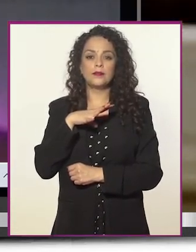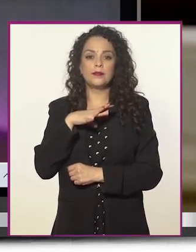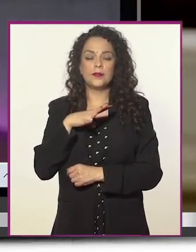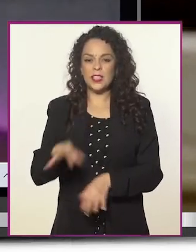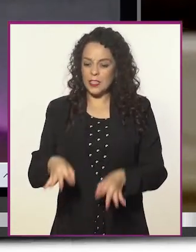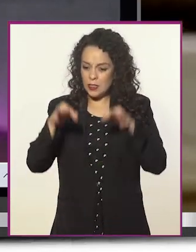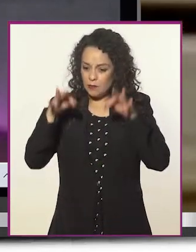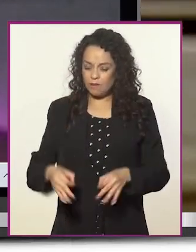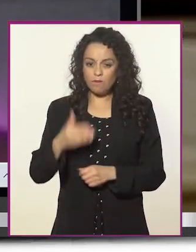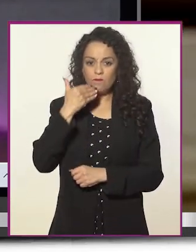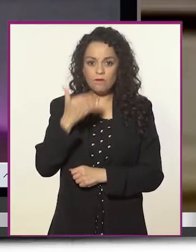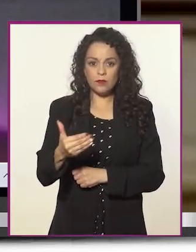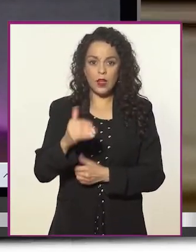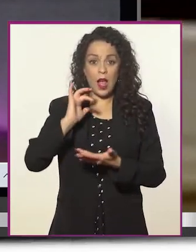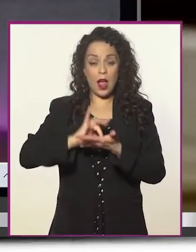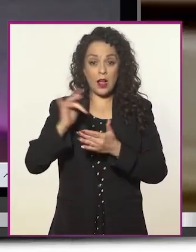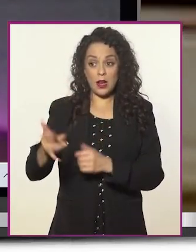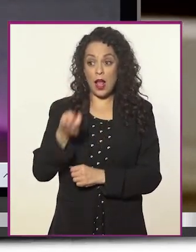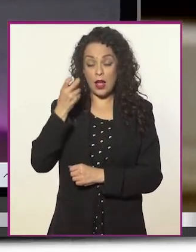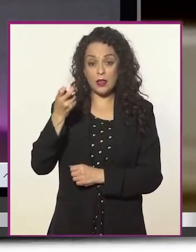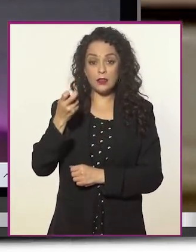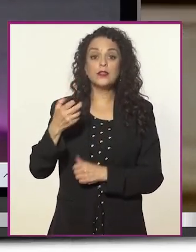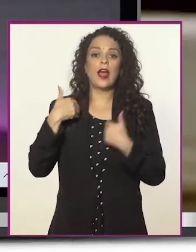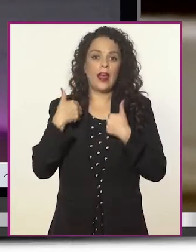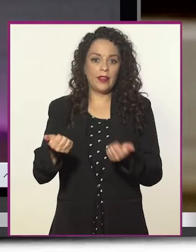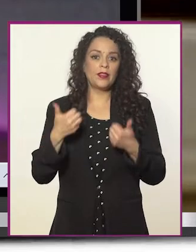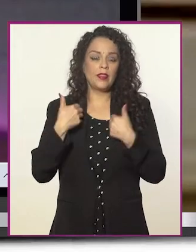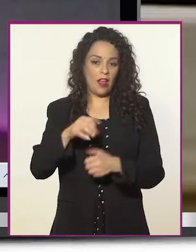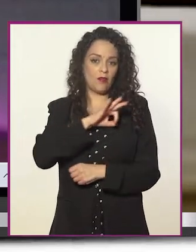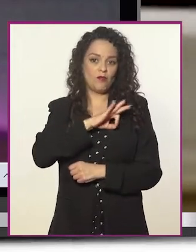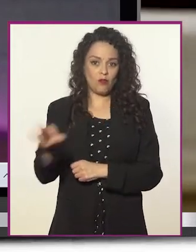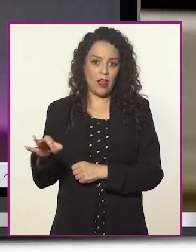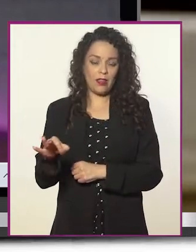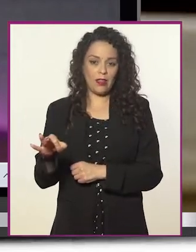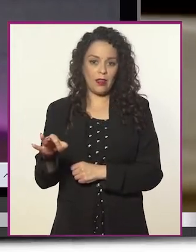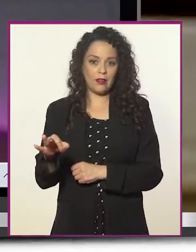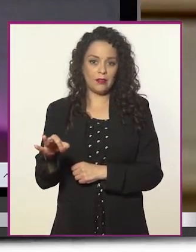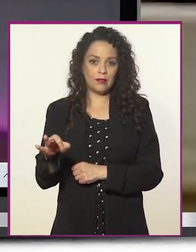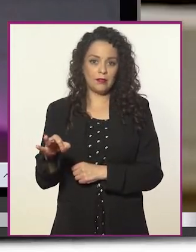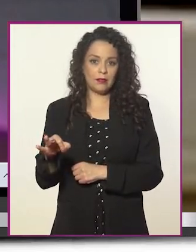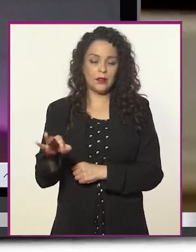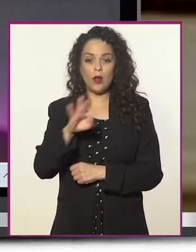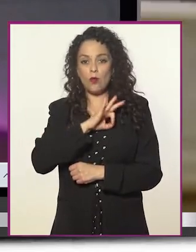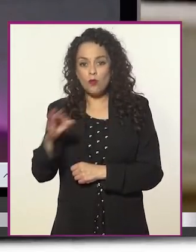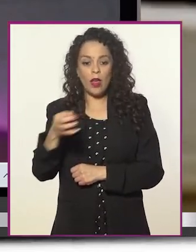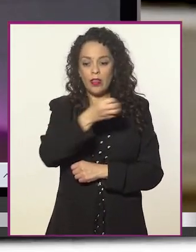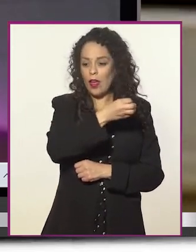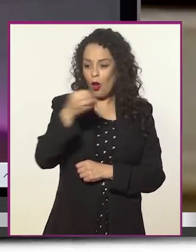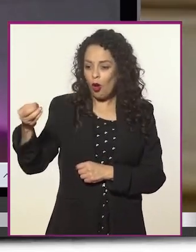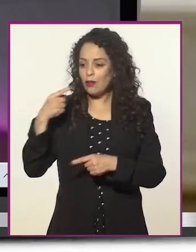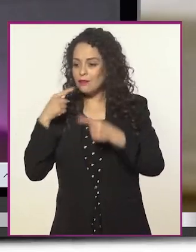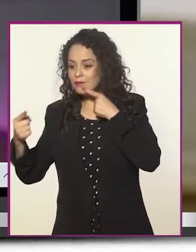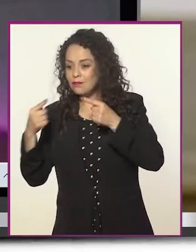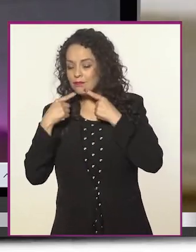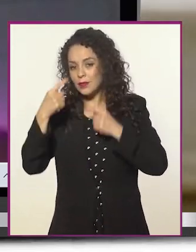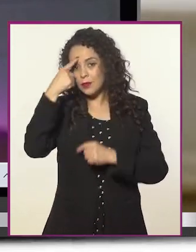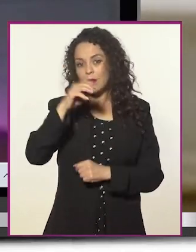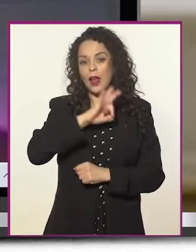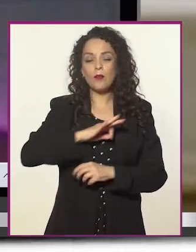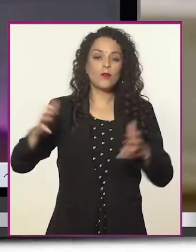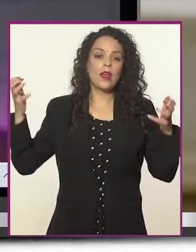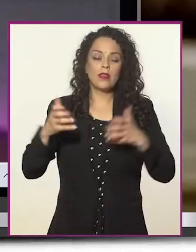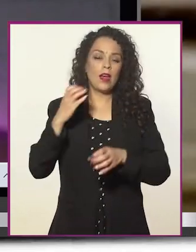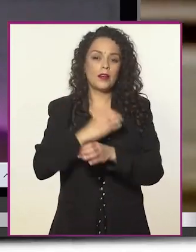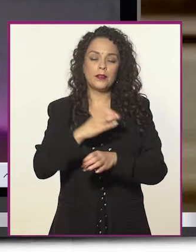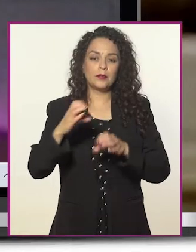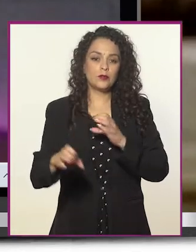vehículo perfectamente estructurado gracias al cual nos entendemos, nos permite organizarnos para lograr las